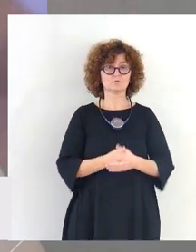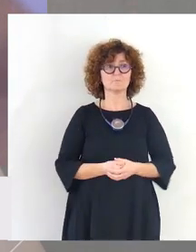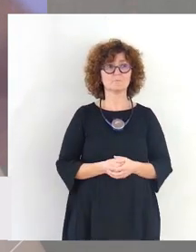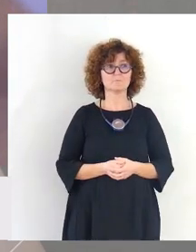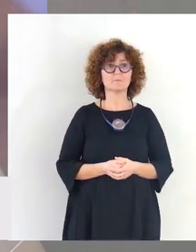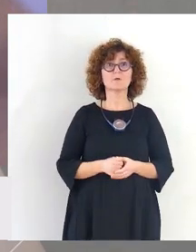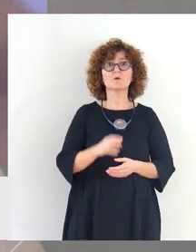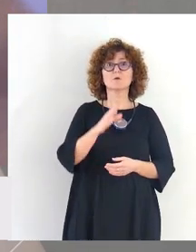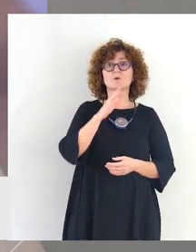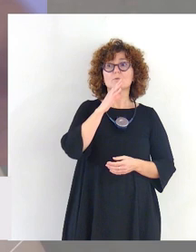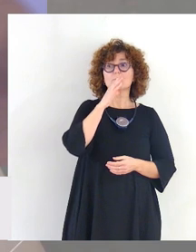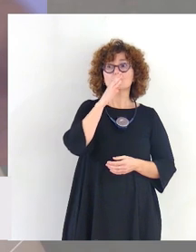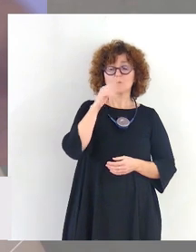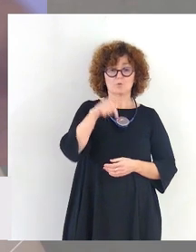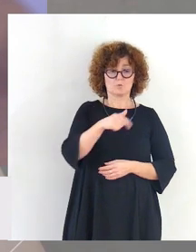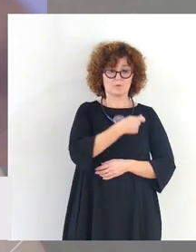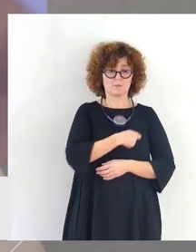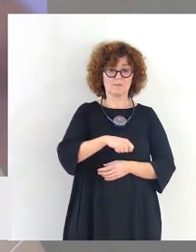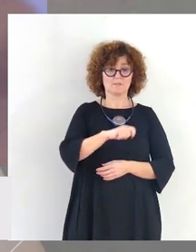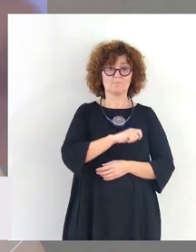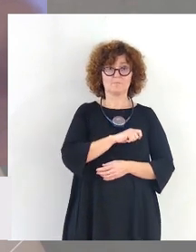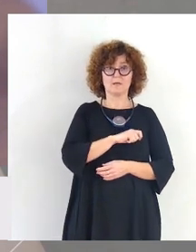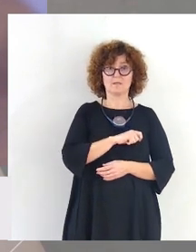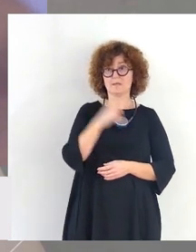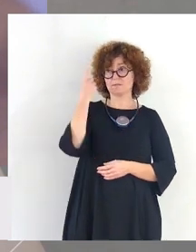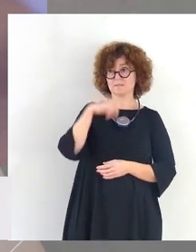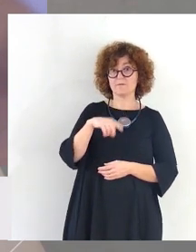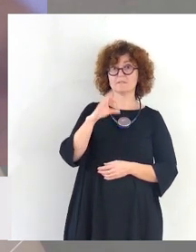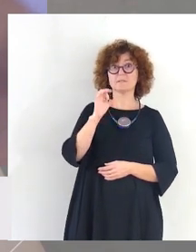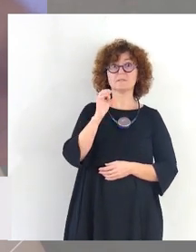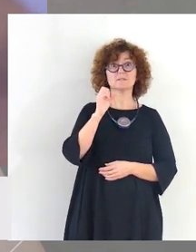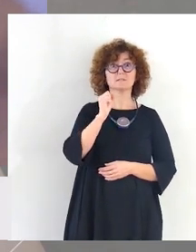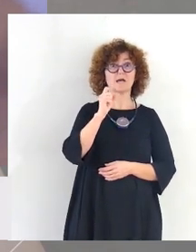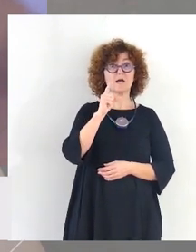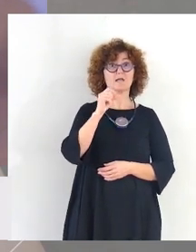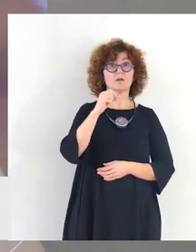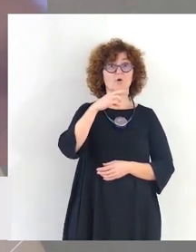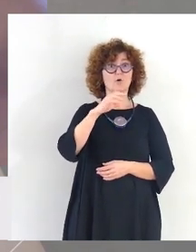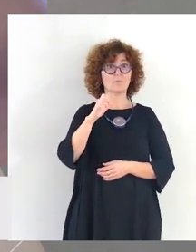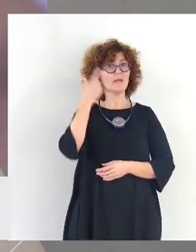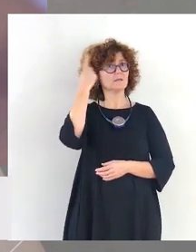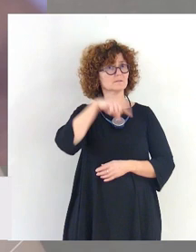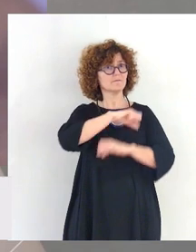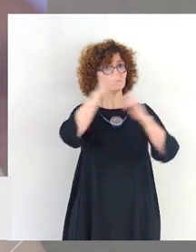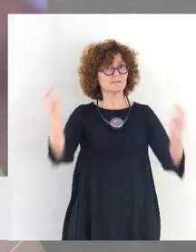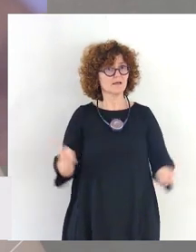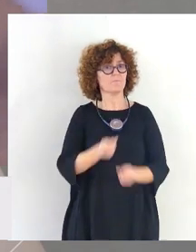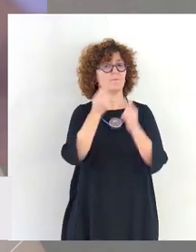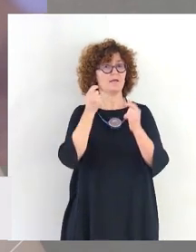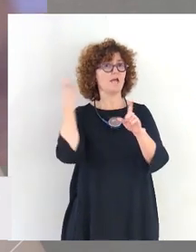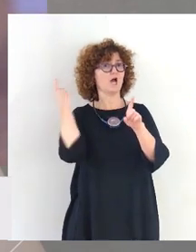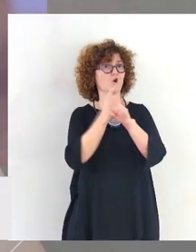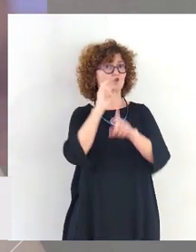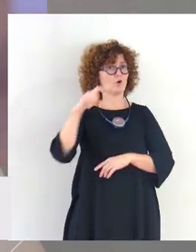respecto de su tarea en España tú ya sabes Salomé que hubo una campaña fuerte en contra de las ongs